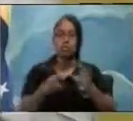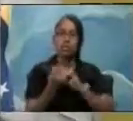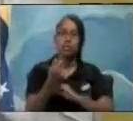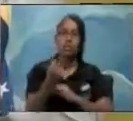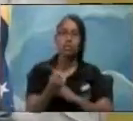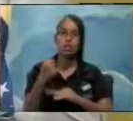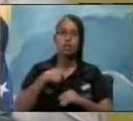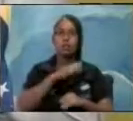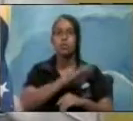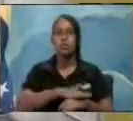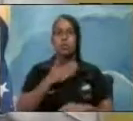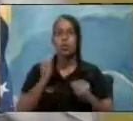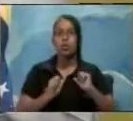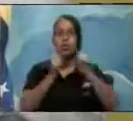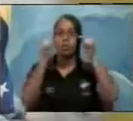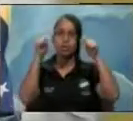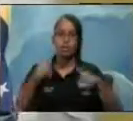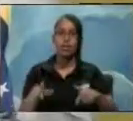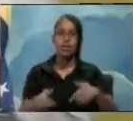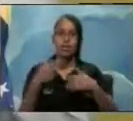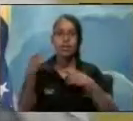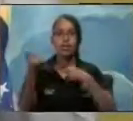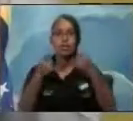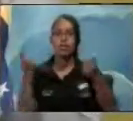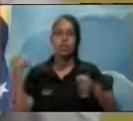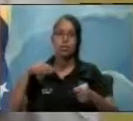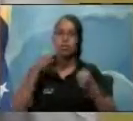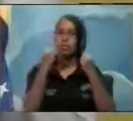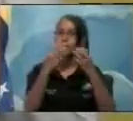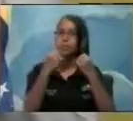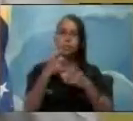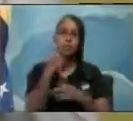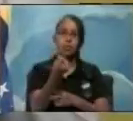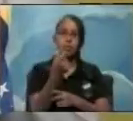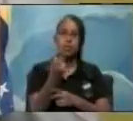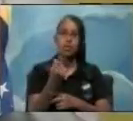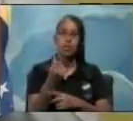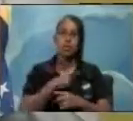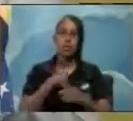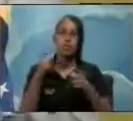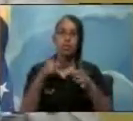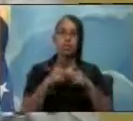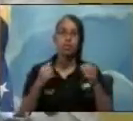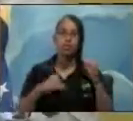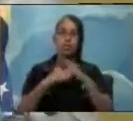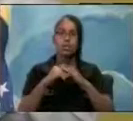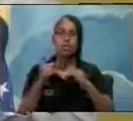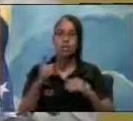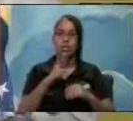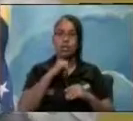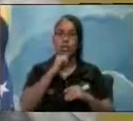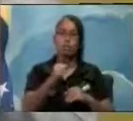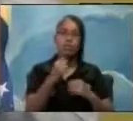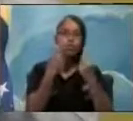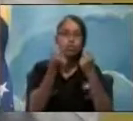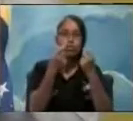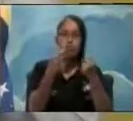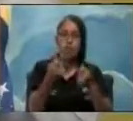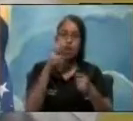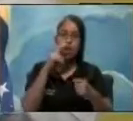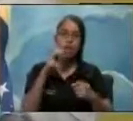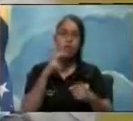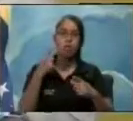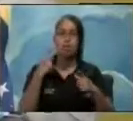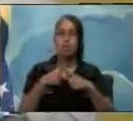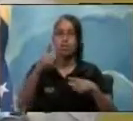puedo comenzar aquí a repartir. Si tuviera muchos bolívares fuertes, dólares, yen, bueno, euros, pero eso